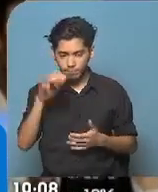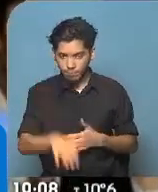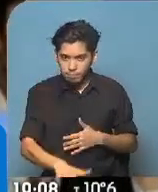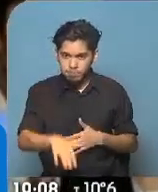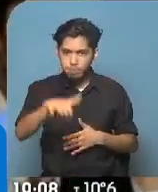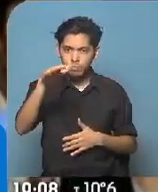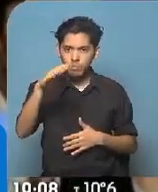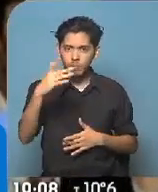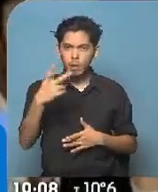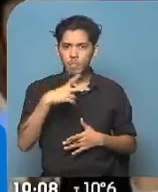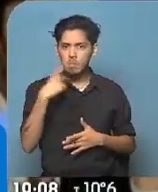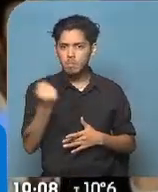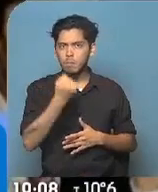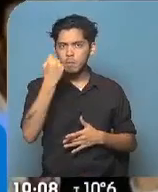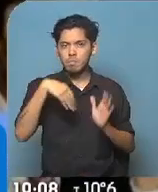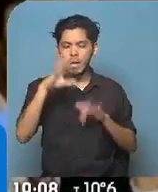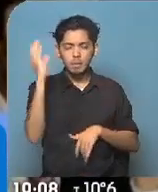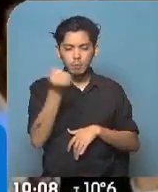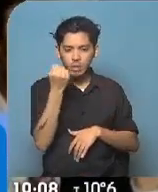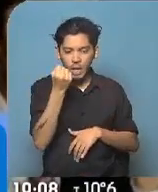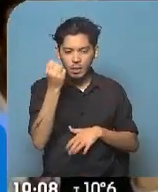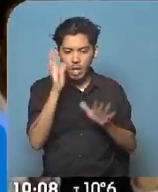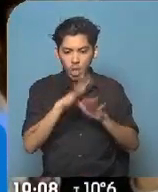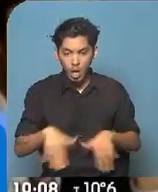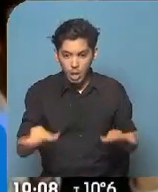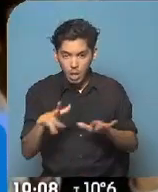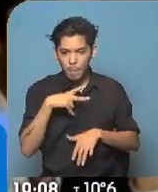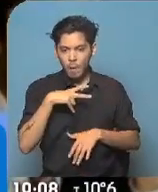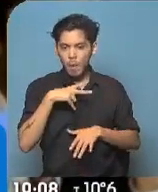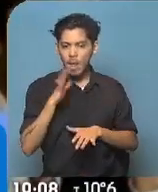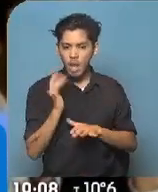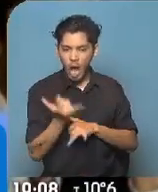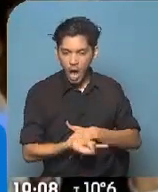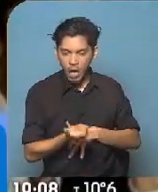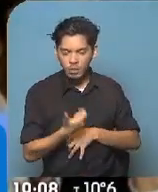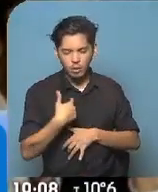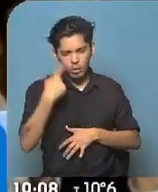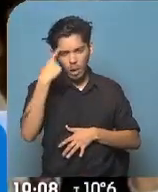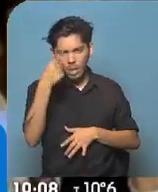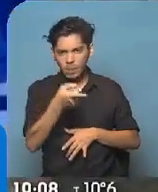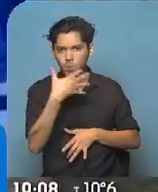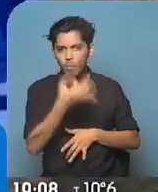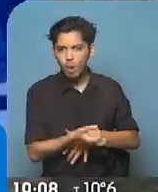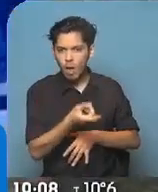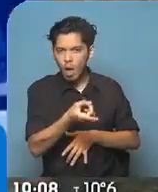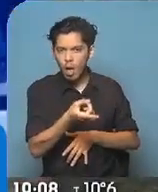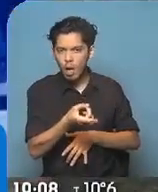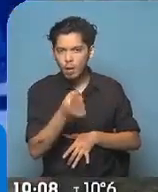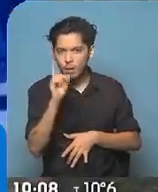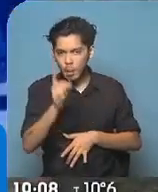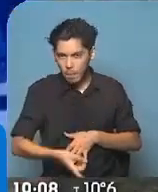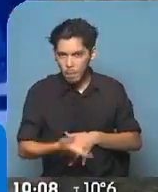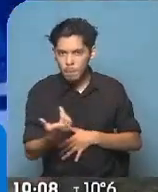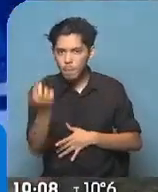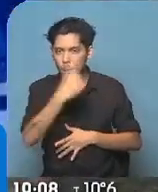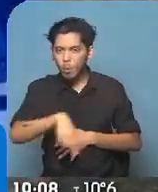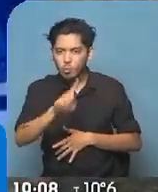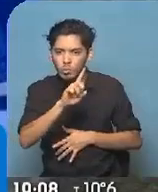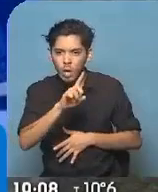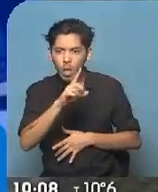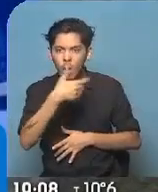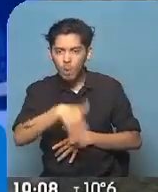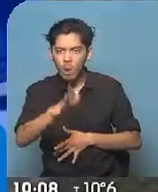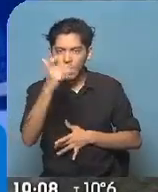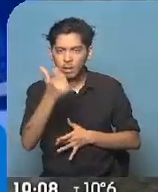los privilegiados son los niños creía que era cierto eso también ustedes van a tener